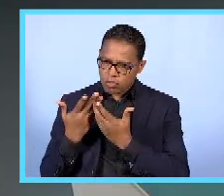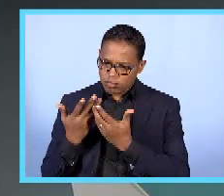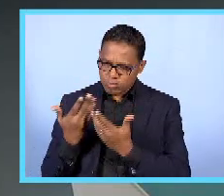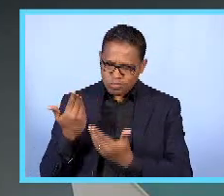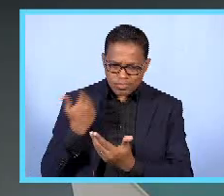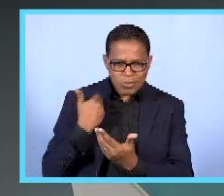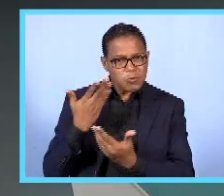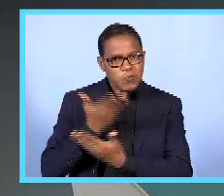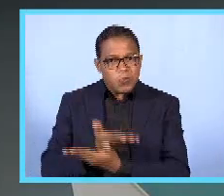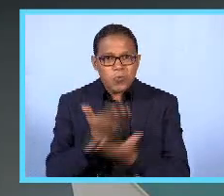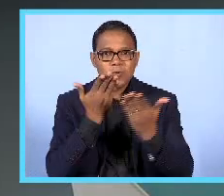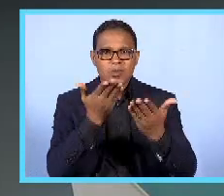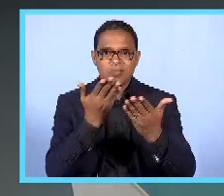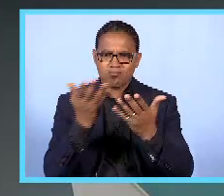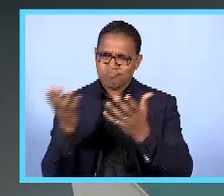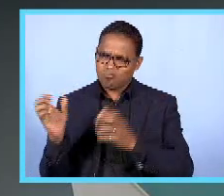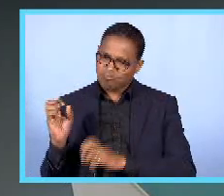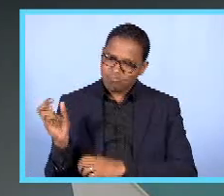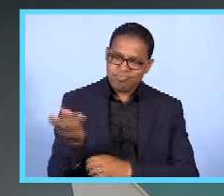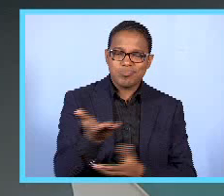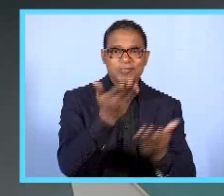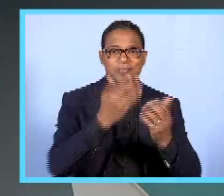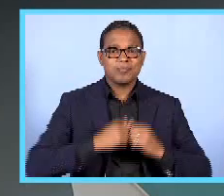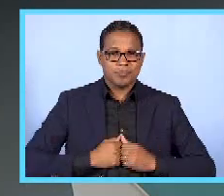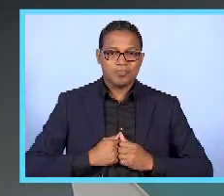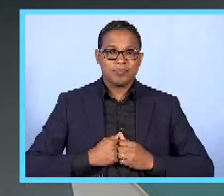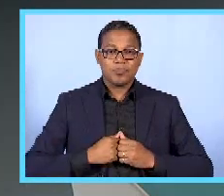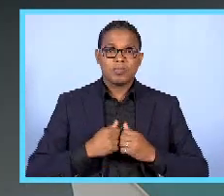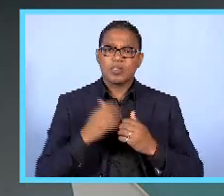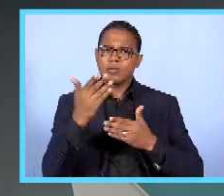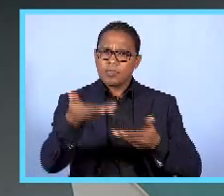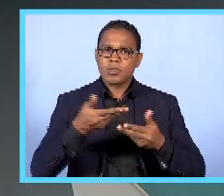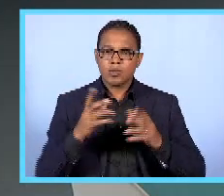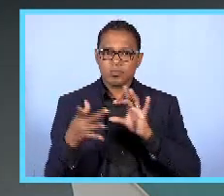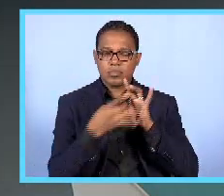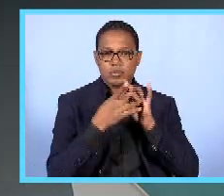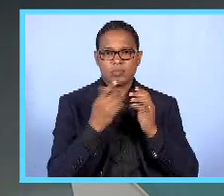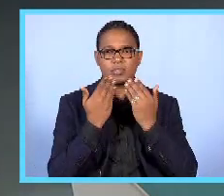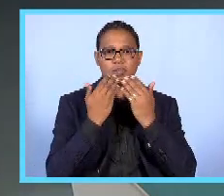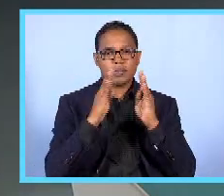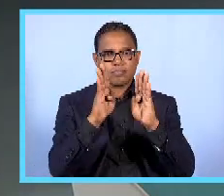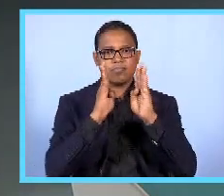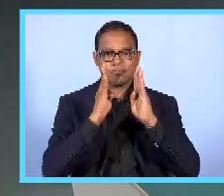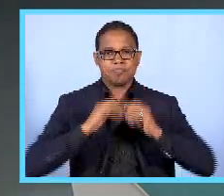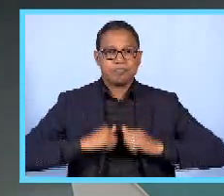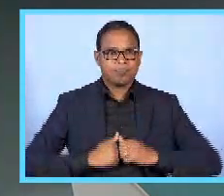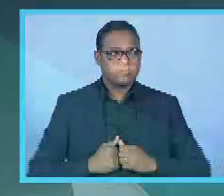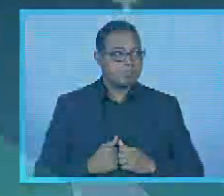acá en este canal de todos. La invitación a unirse a nosotros. Gracias por acompañarnos.